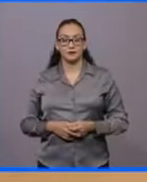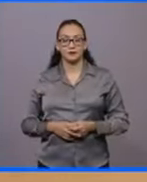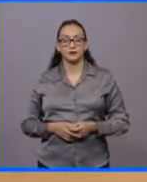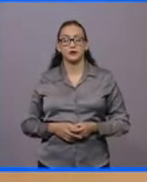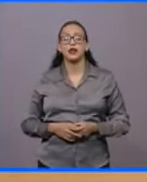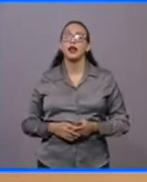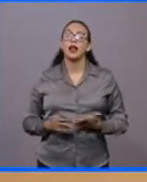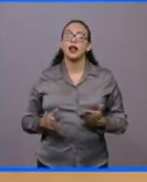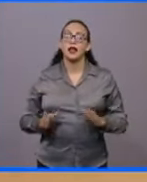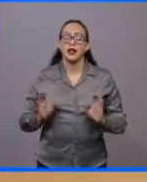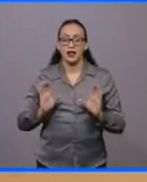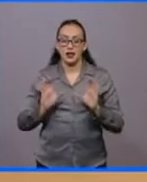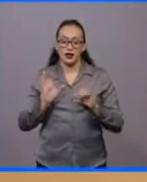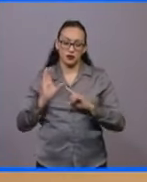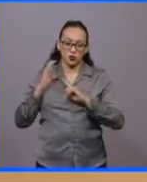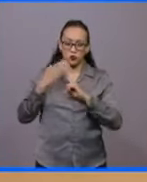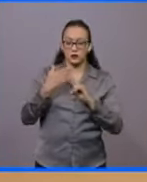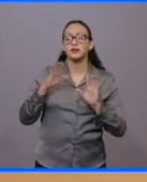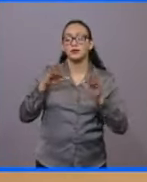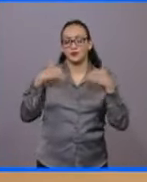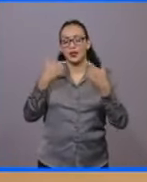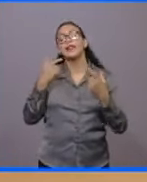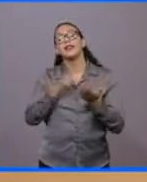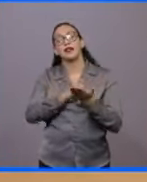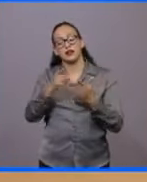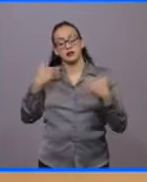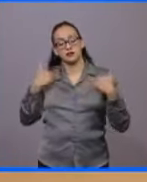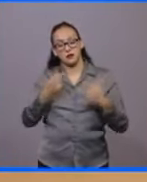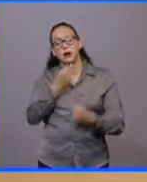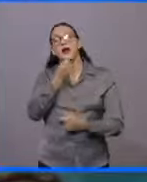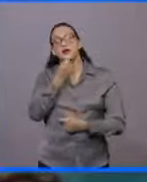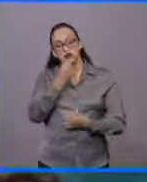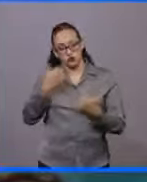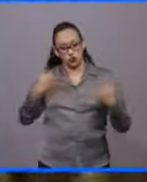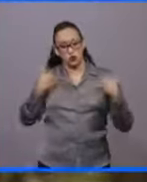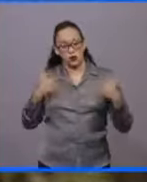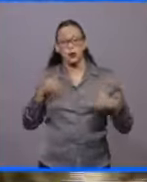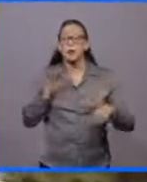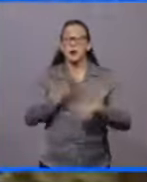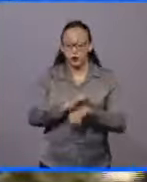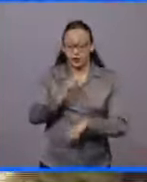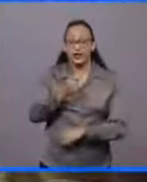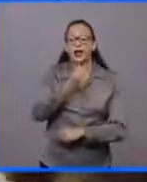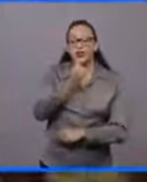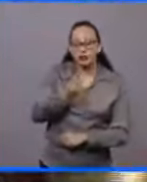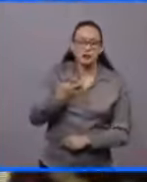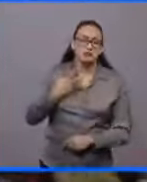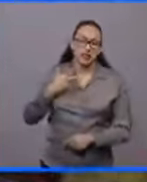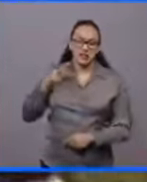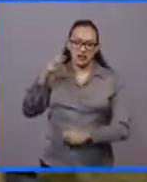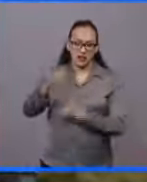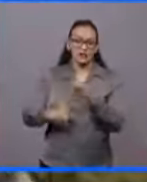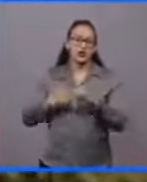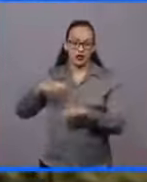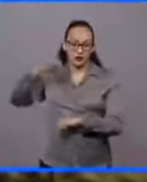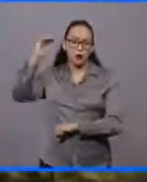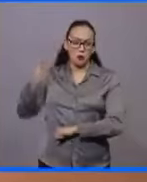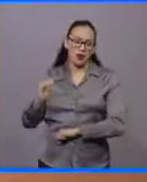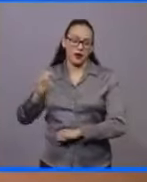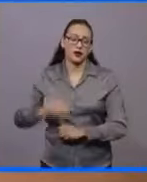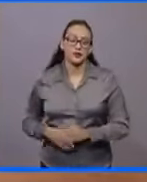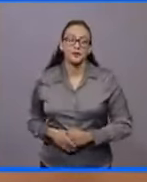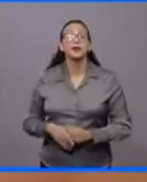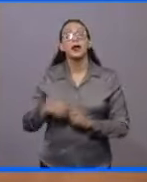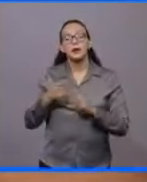La Convención de los Derechos de Niñas, Niños y Adolescentes protege los derechos de las personas menores de los 18 años. Fue promulgada